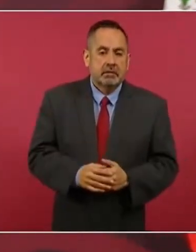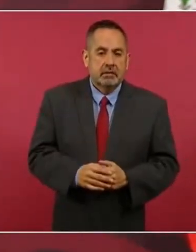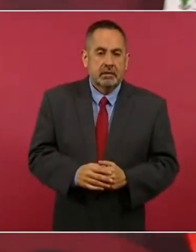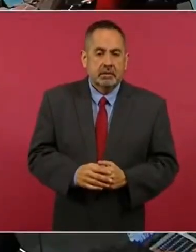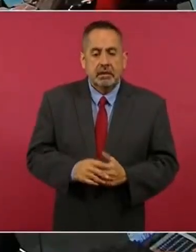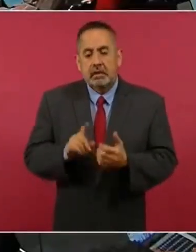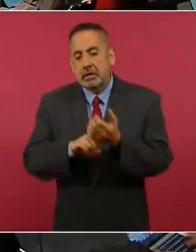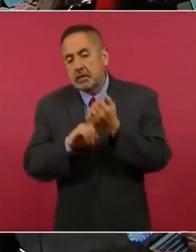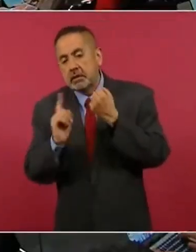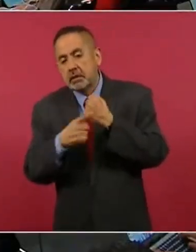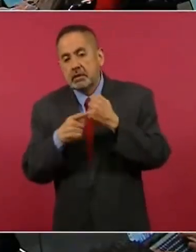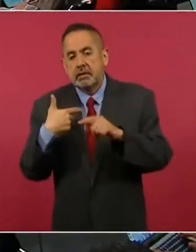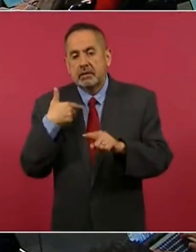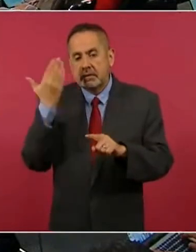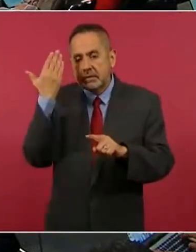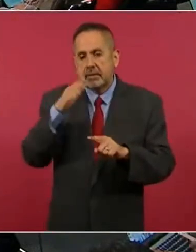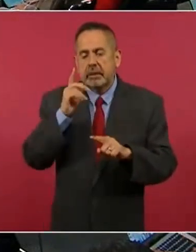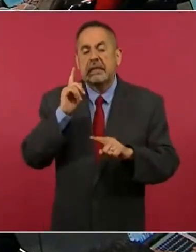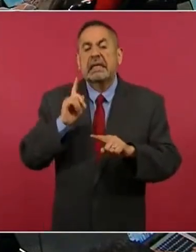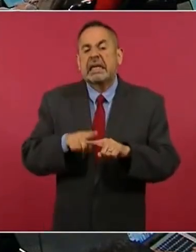saber